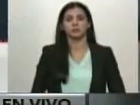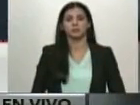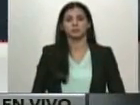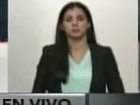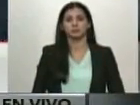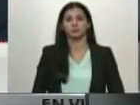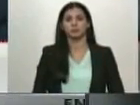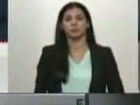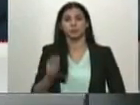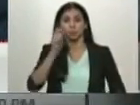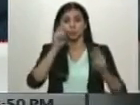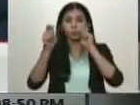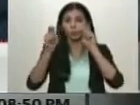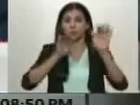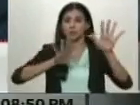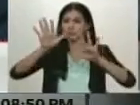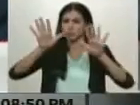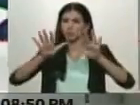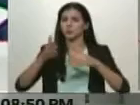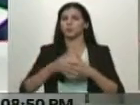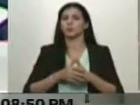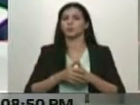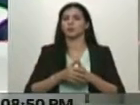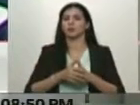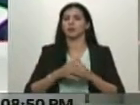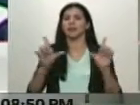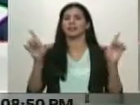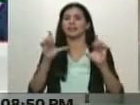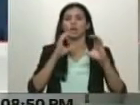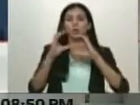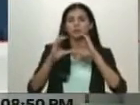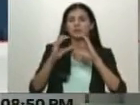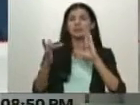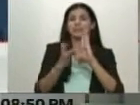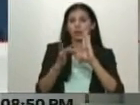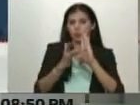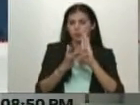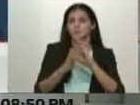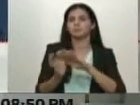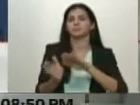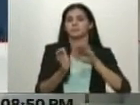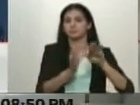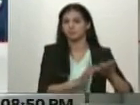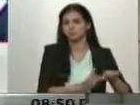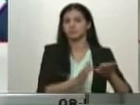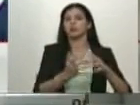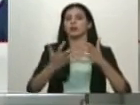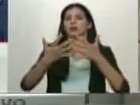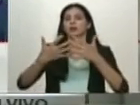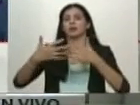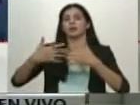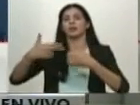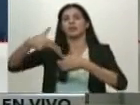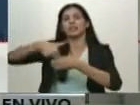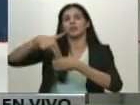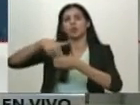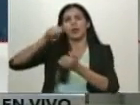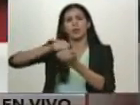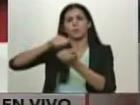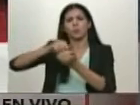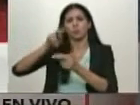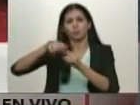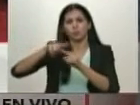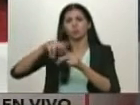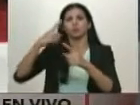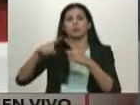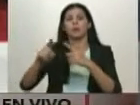del turismo, de las telecomunicaciones y la tecnología, de los hidrocarburos, de la